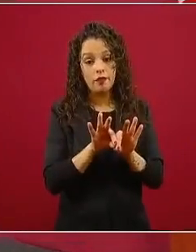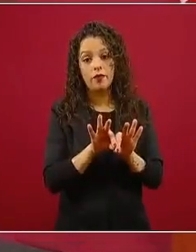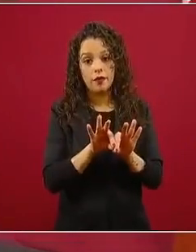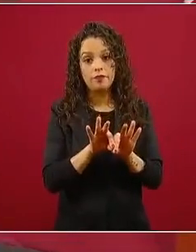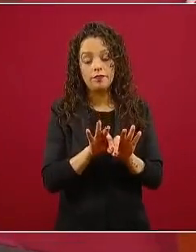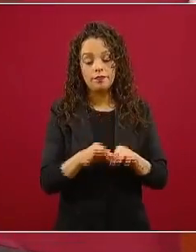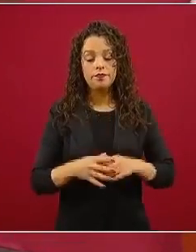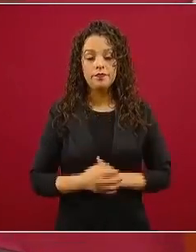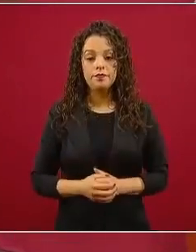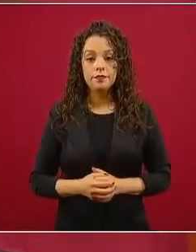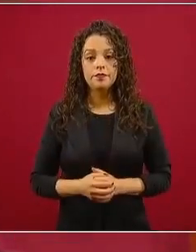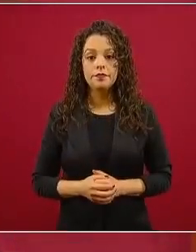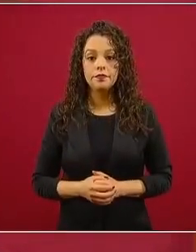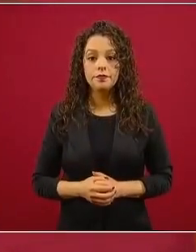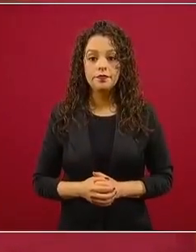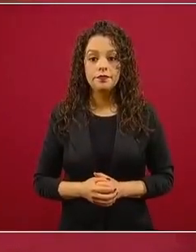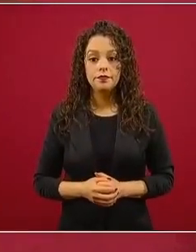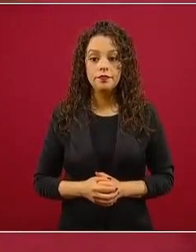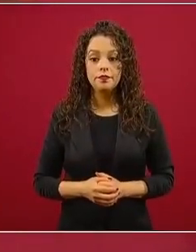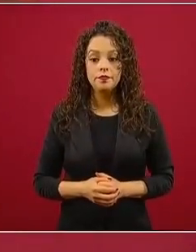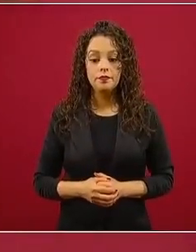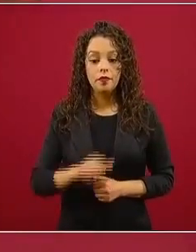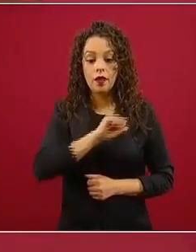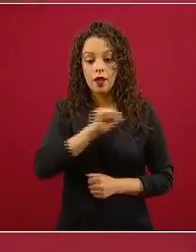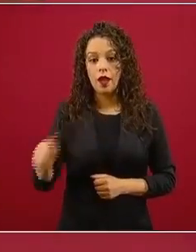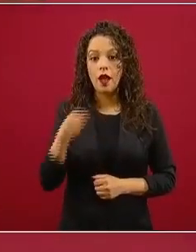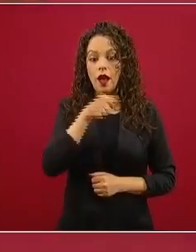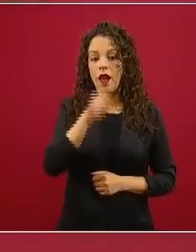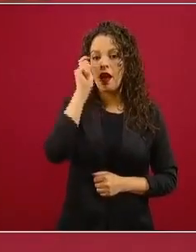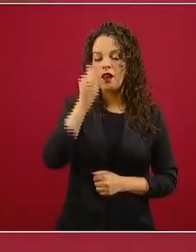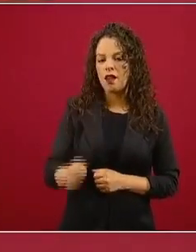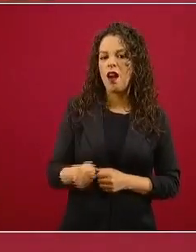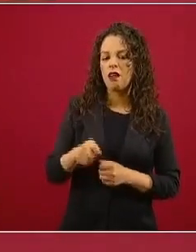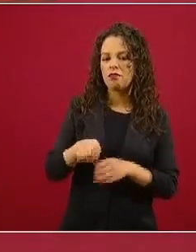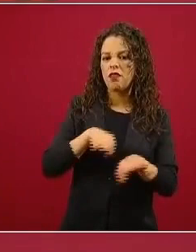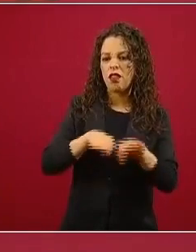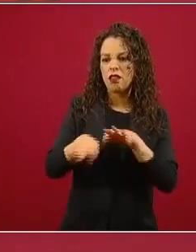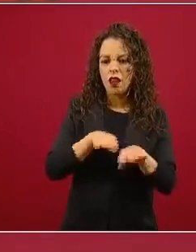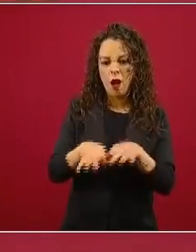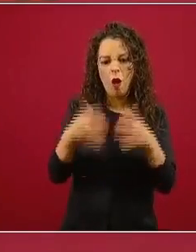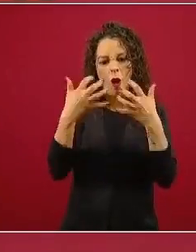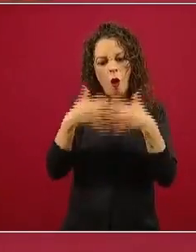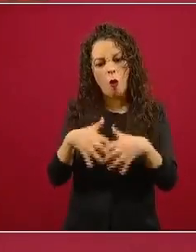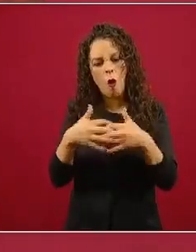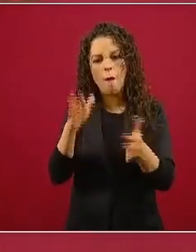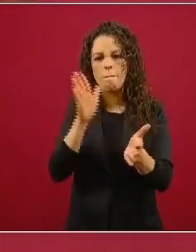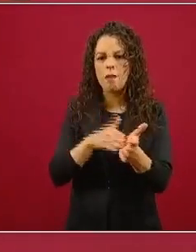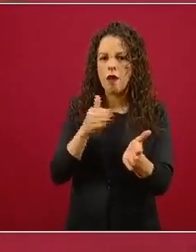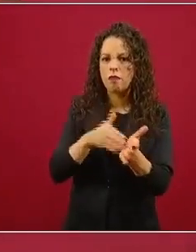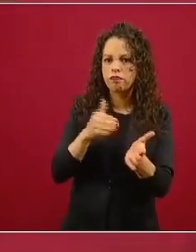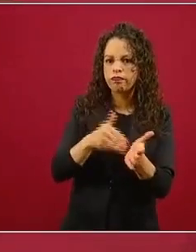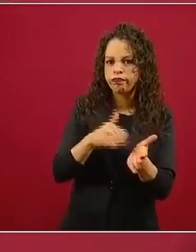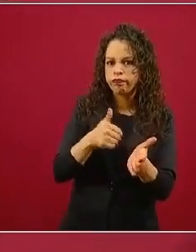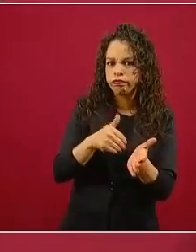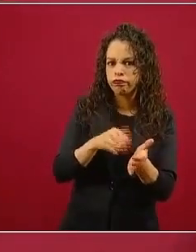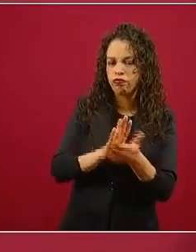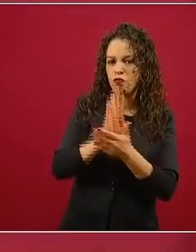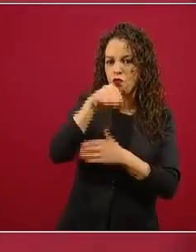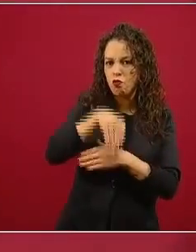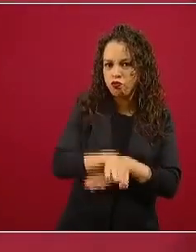Entonces, en el caso de los factureros, ya lo hemos dicho, se